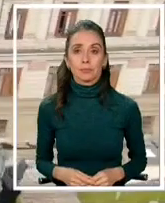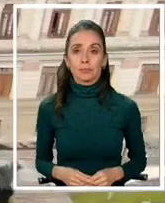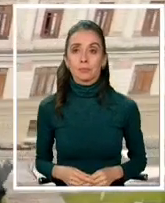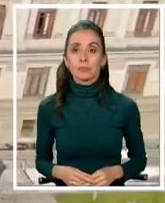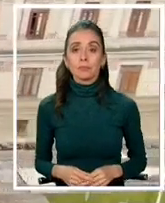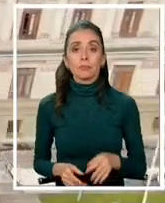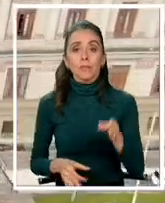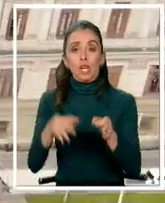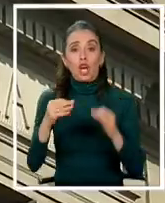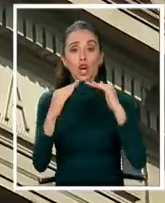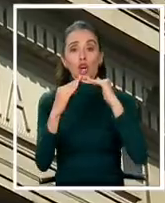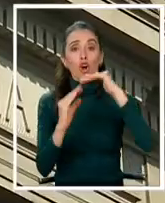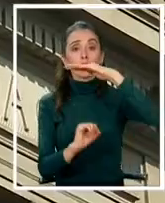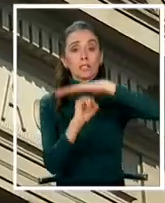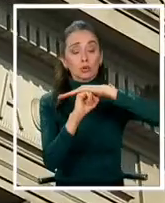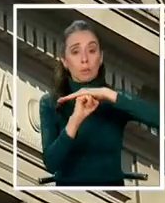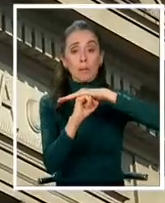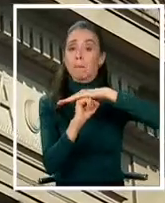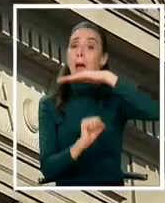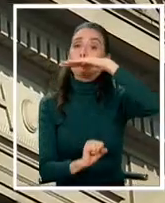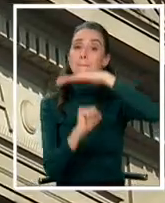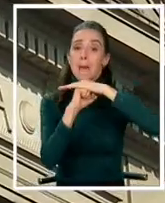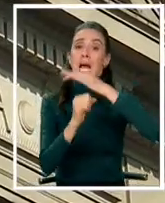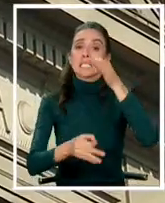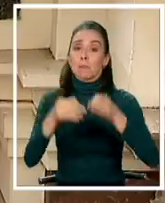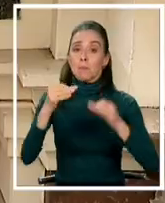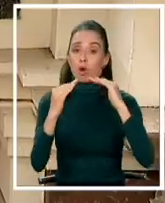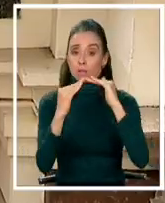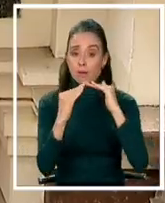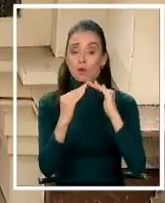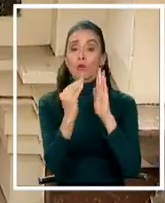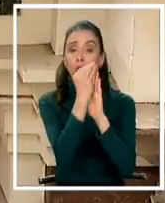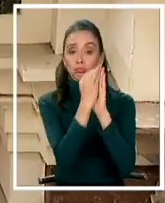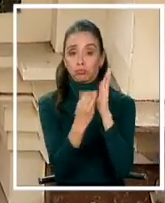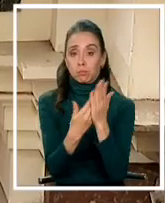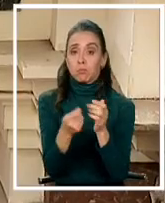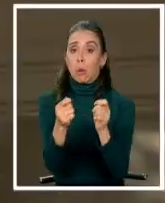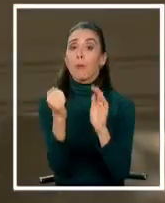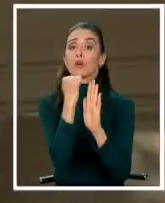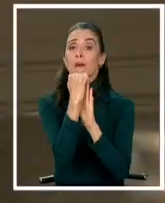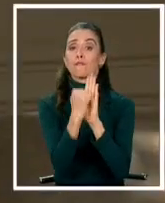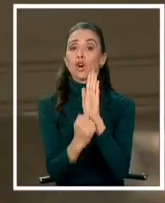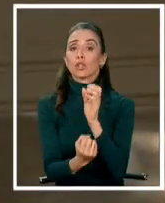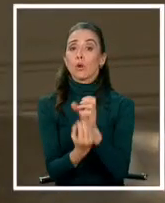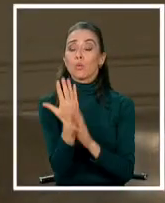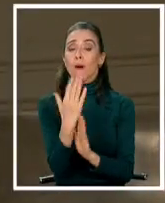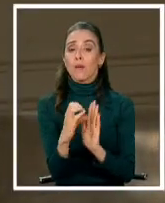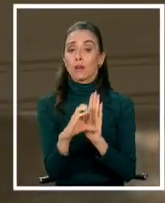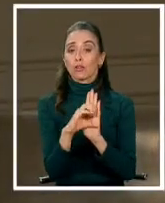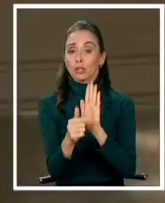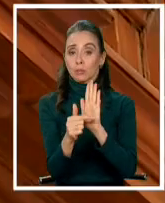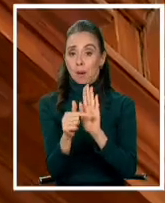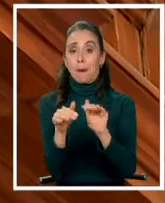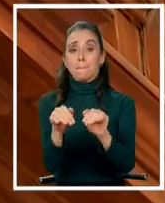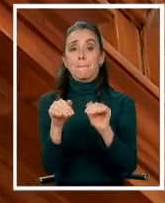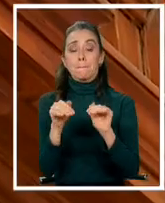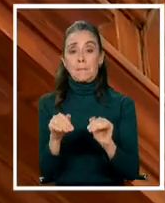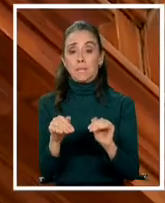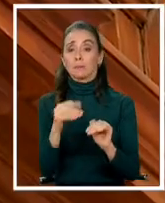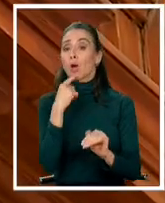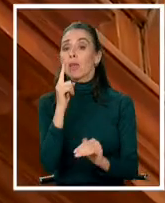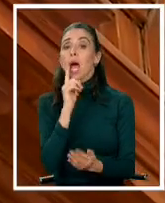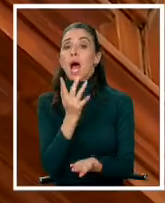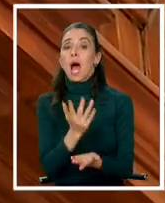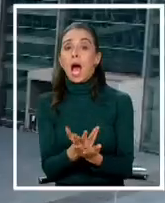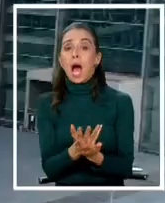la corte suprema- seguirá siendo el máximo tribunal al menos así lo propone el borrador de una nueva constitución el mismo que determine